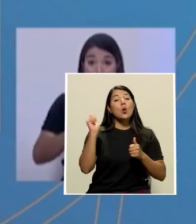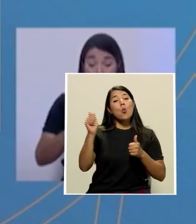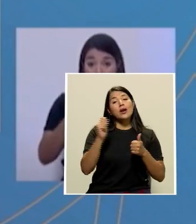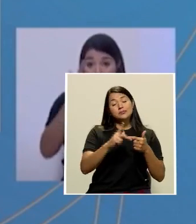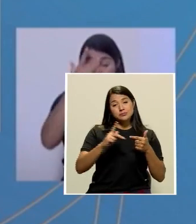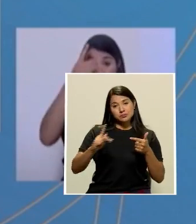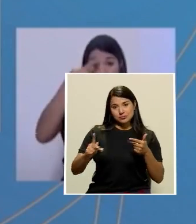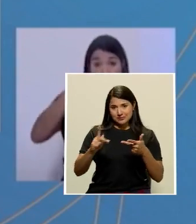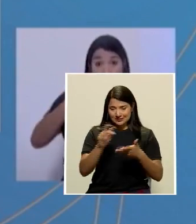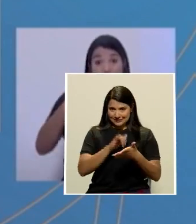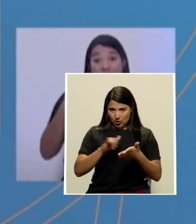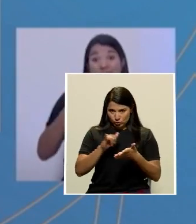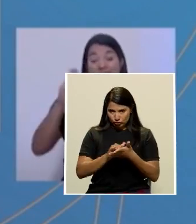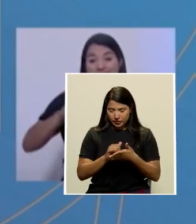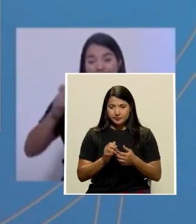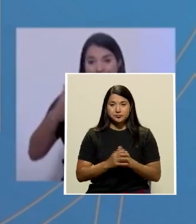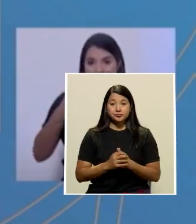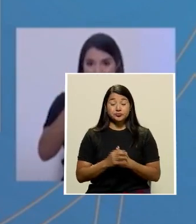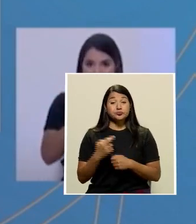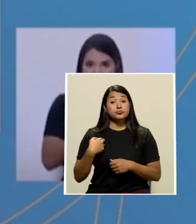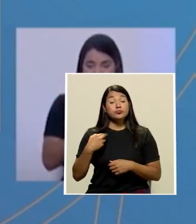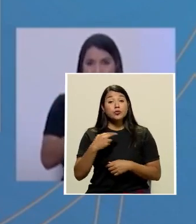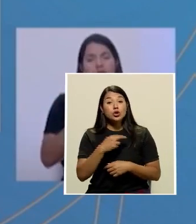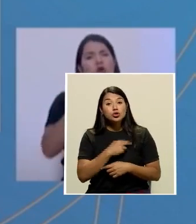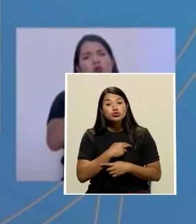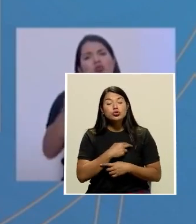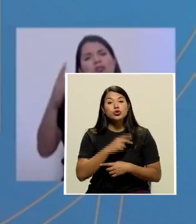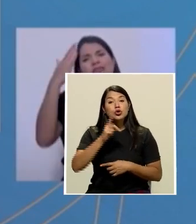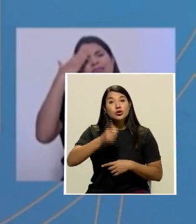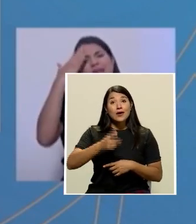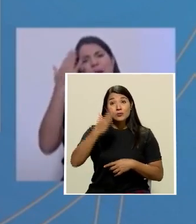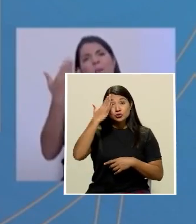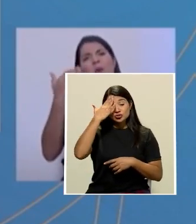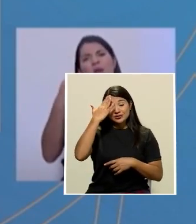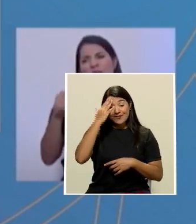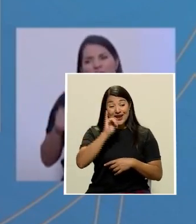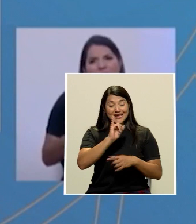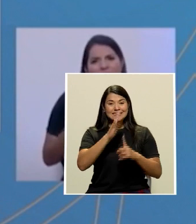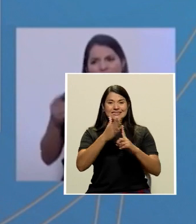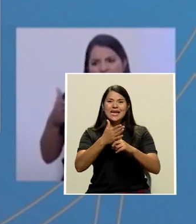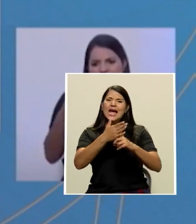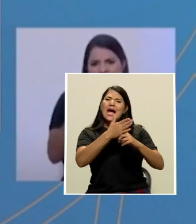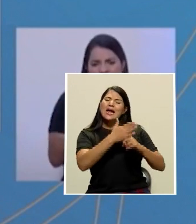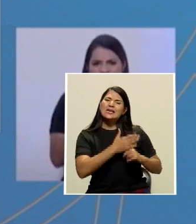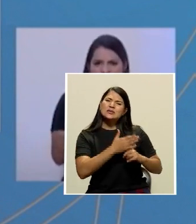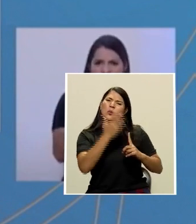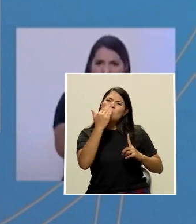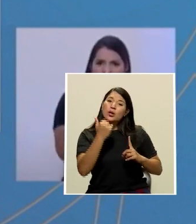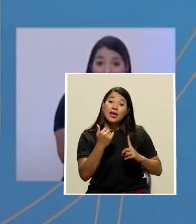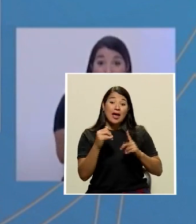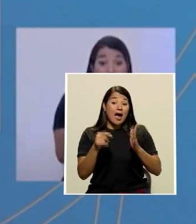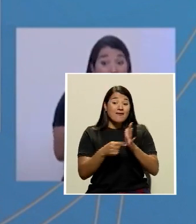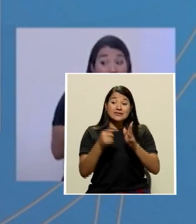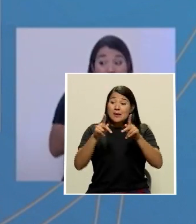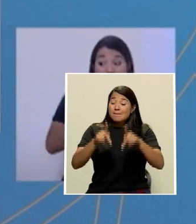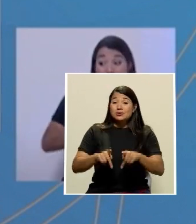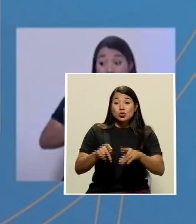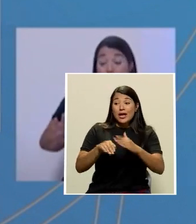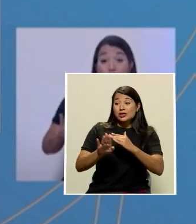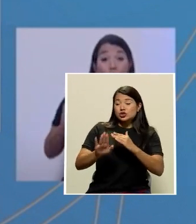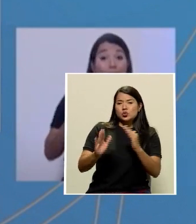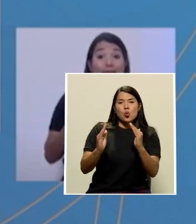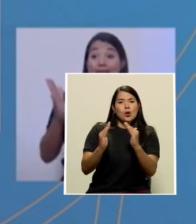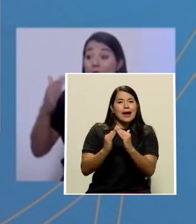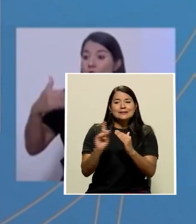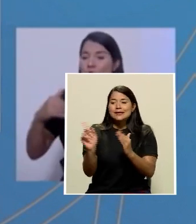requieran algún tipo de aislamiento, tenemos que tomar en consideración que este aislamiento se da principalmente porque las personas no tengan condiciones